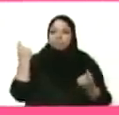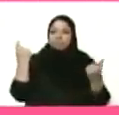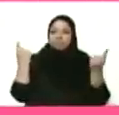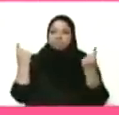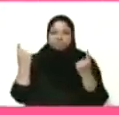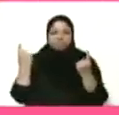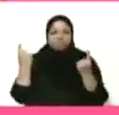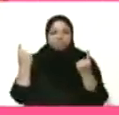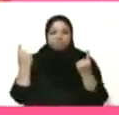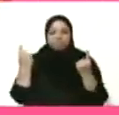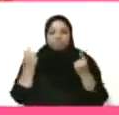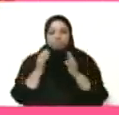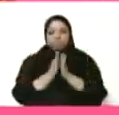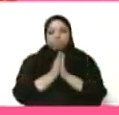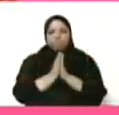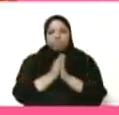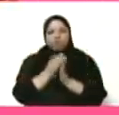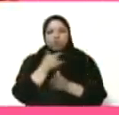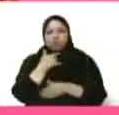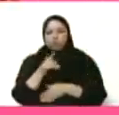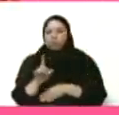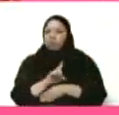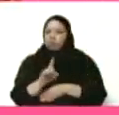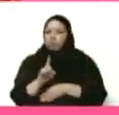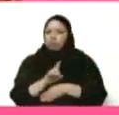No le deban favores a nadie.